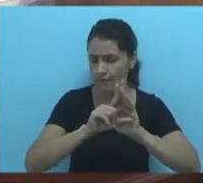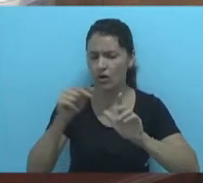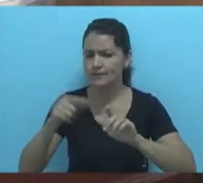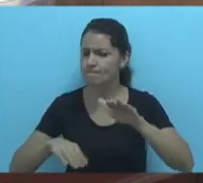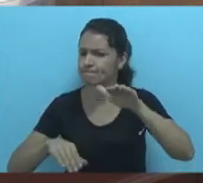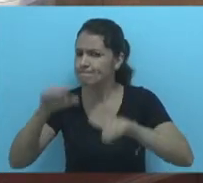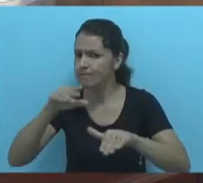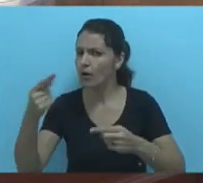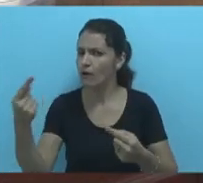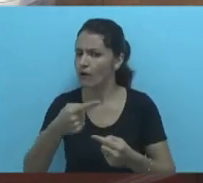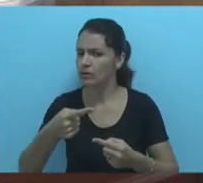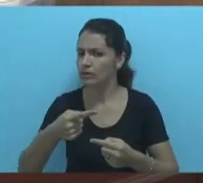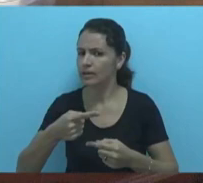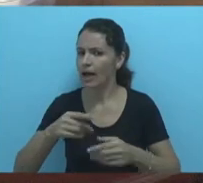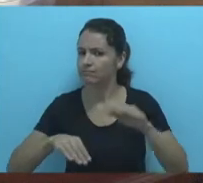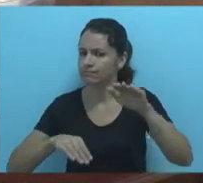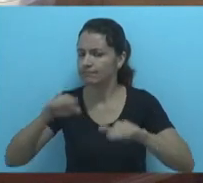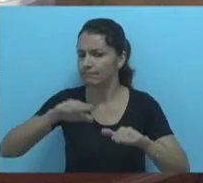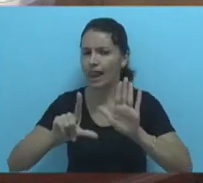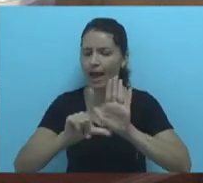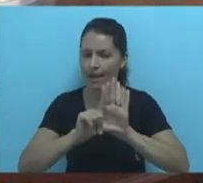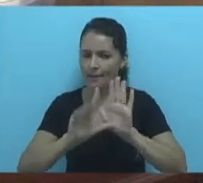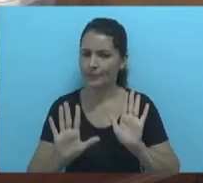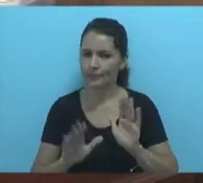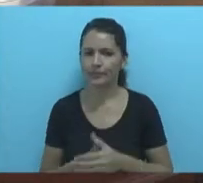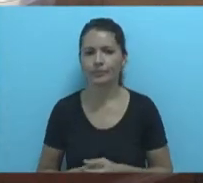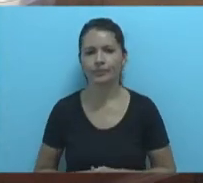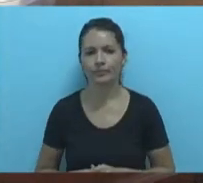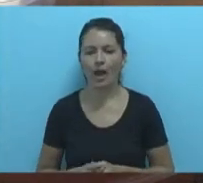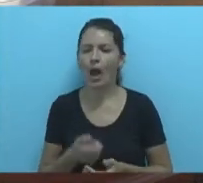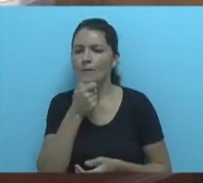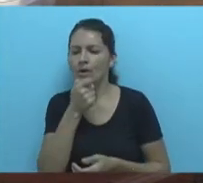e injustificado de la igualdad ante la ley. No permite que se